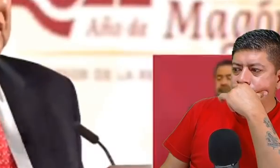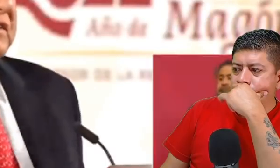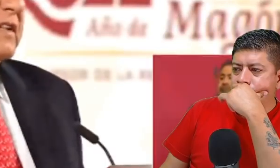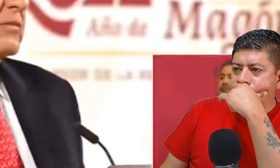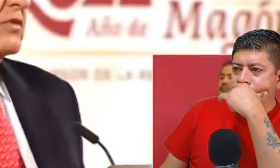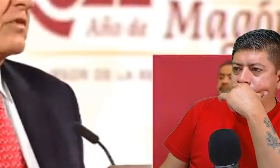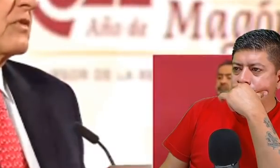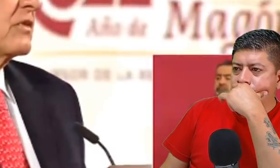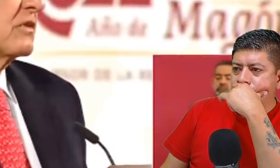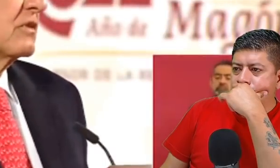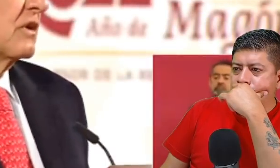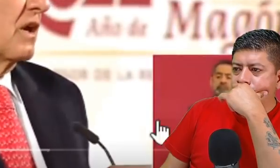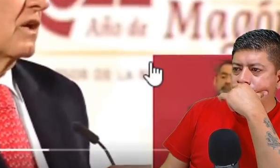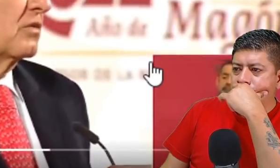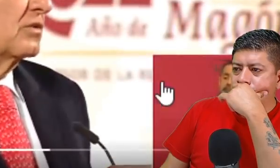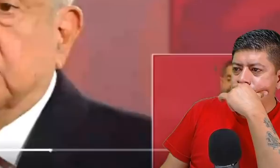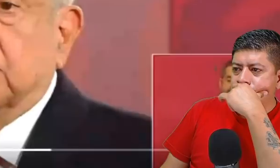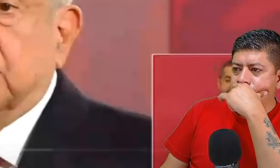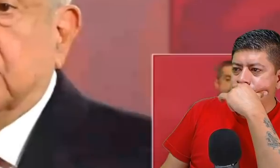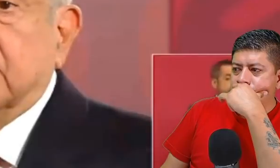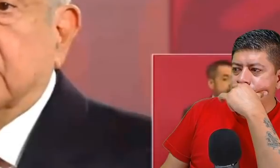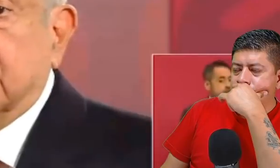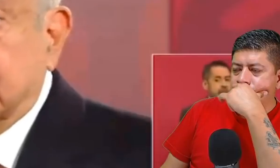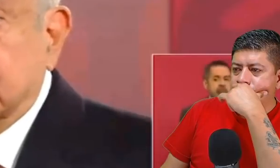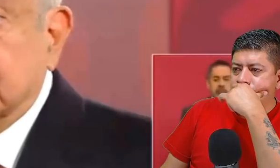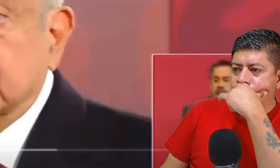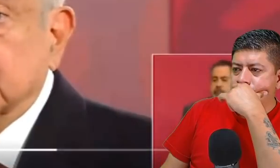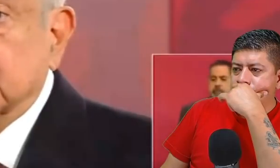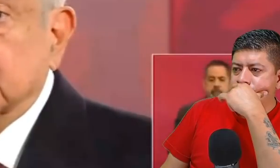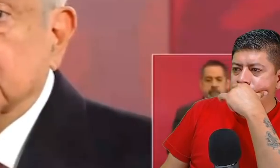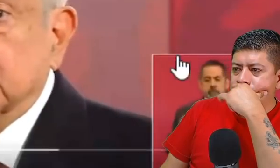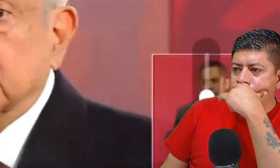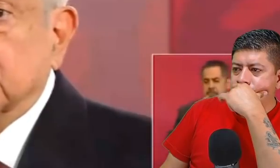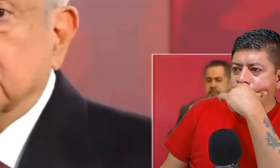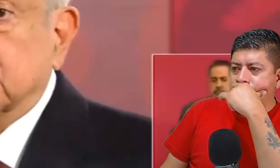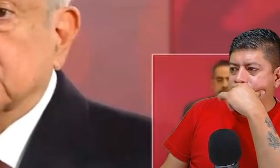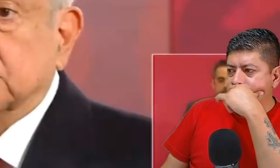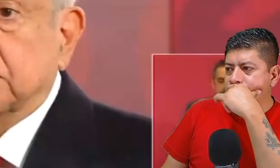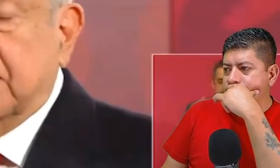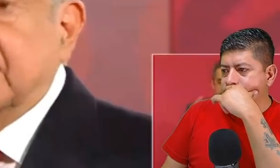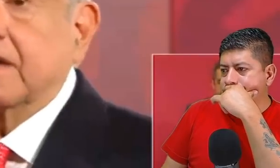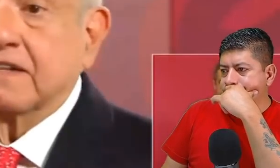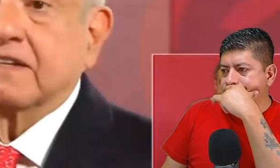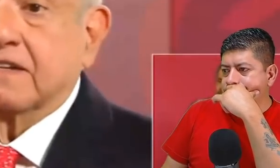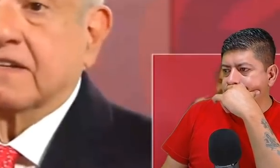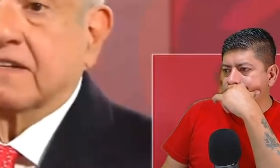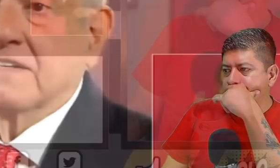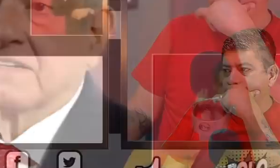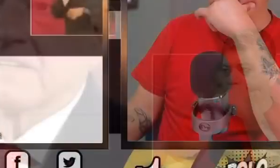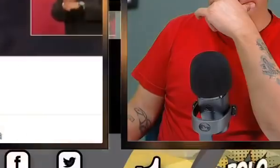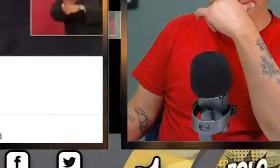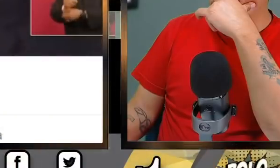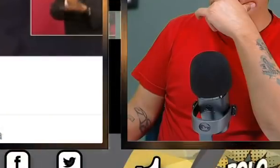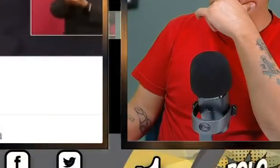fortalecemos a la comisión federal de electricidad para